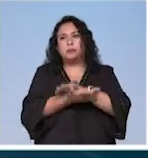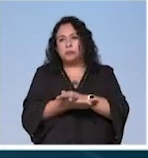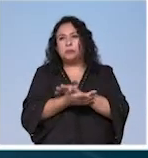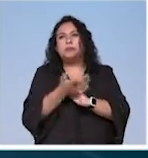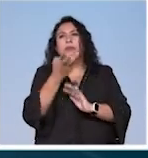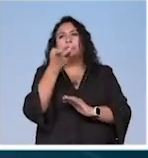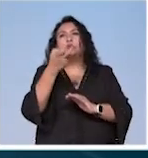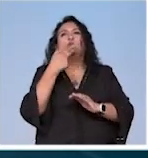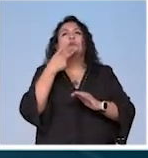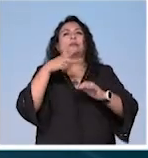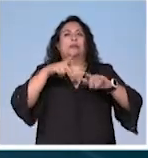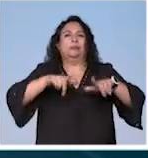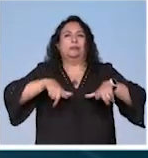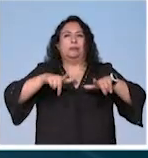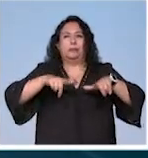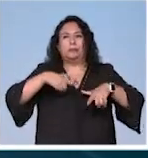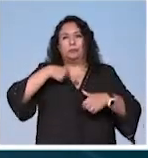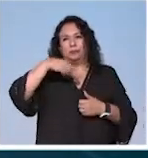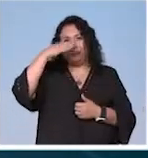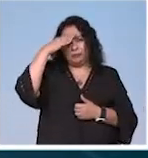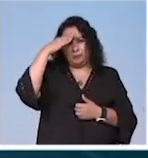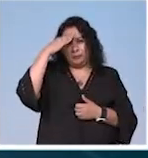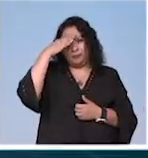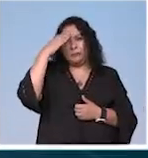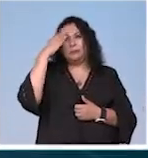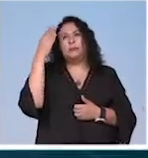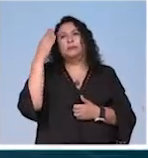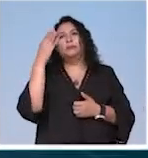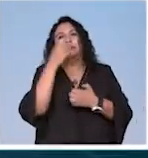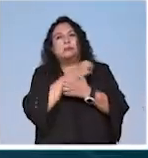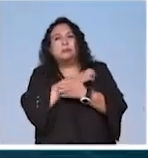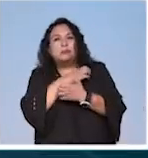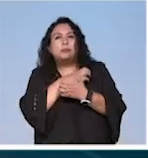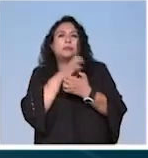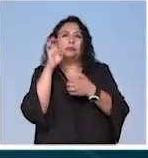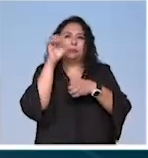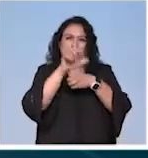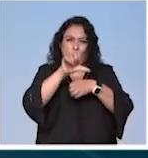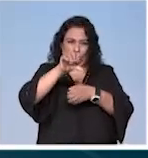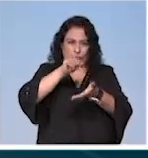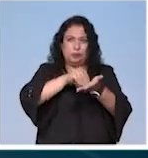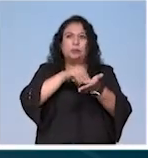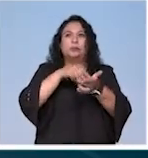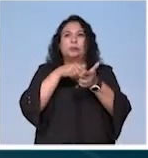esa plataforma del pensamiento, de la educación y de la cultura que sigue siendo hoy.